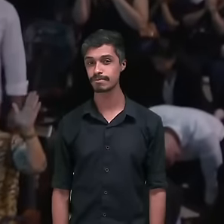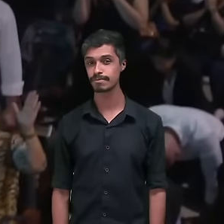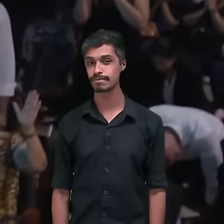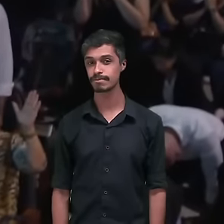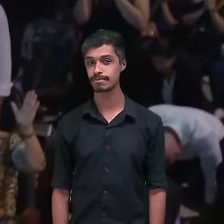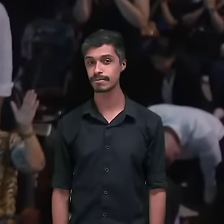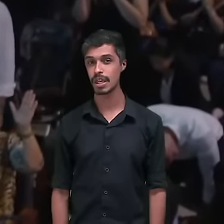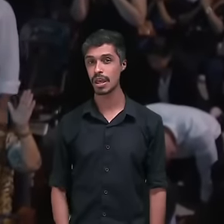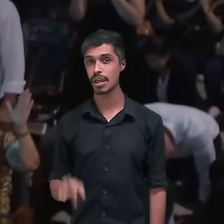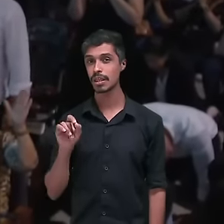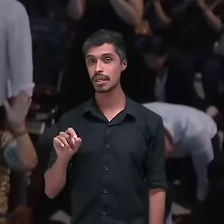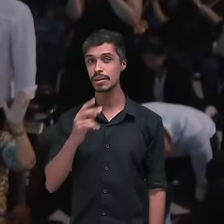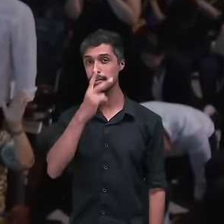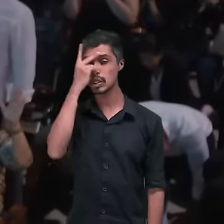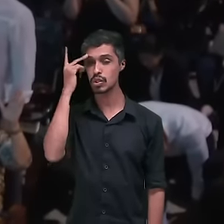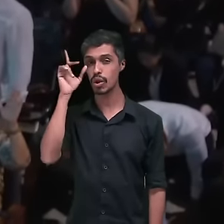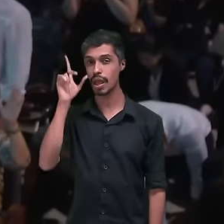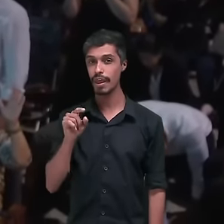¿Quién es